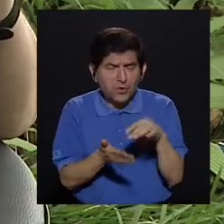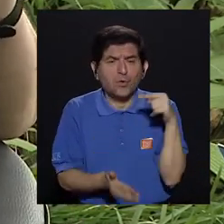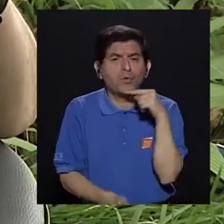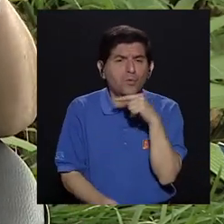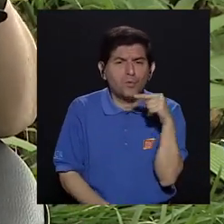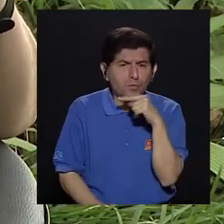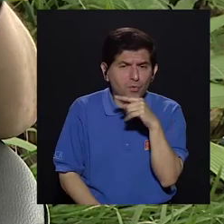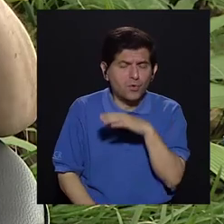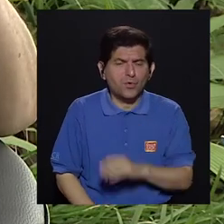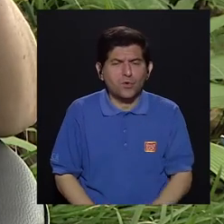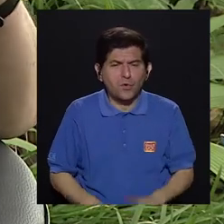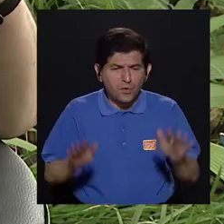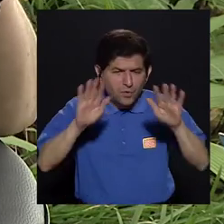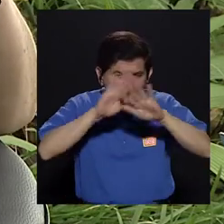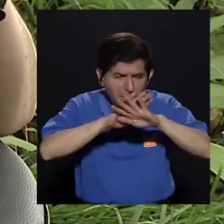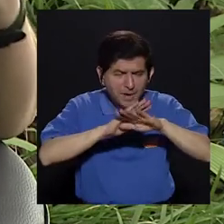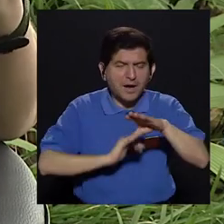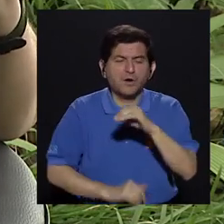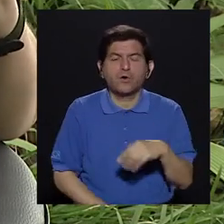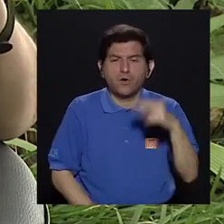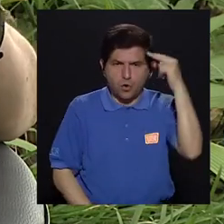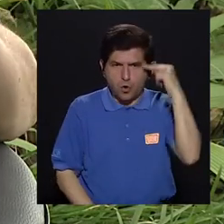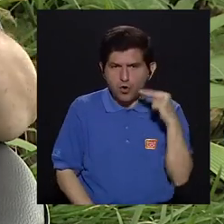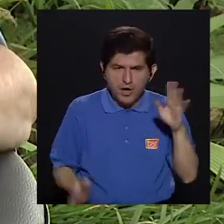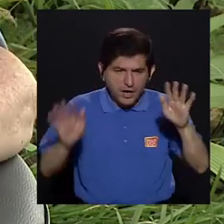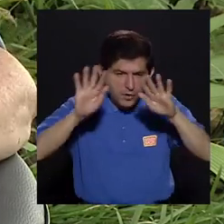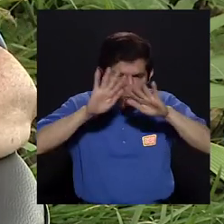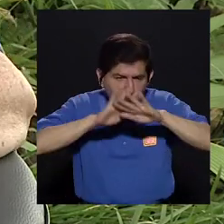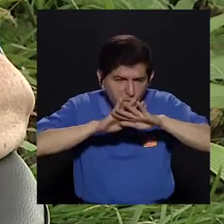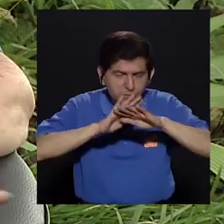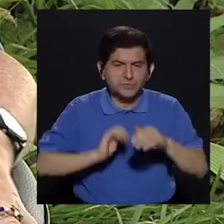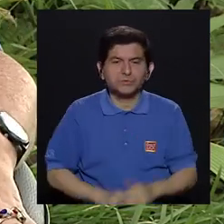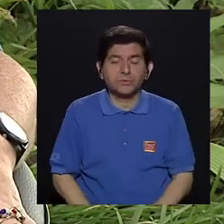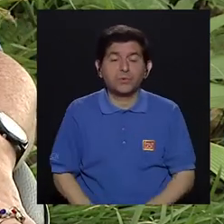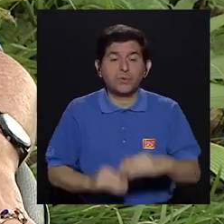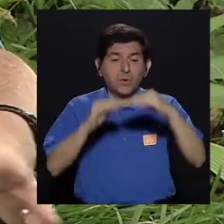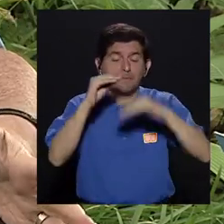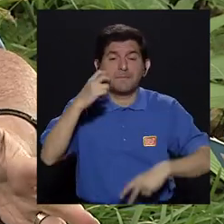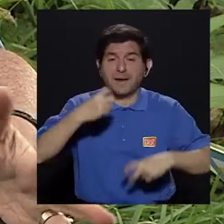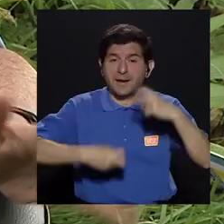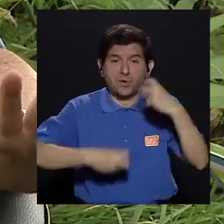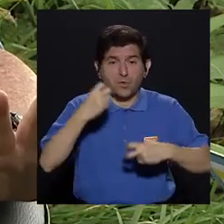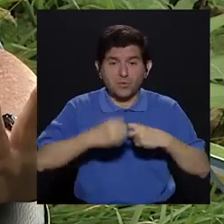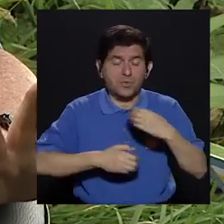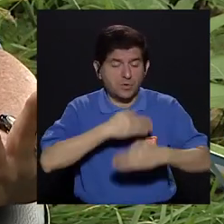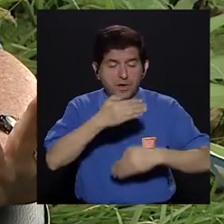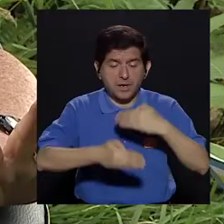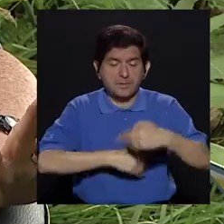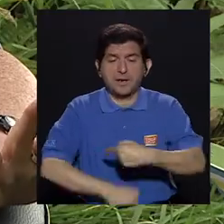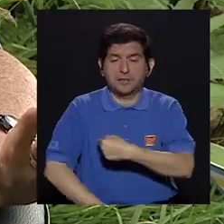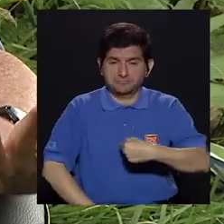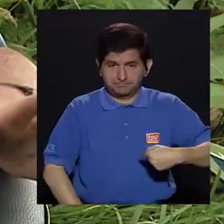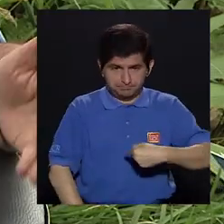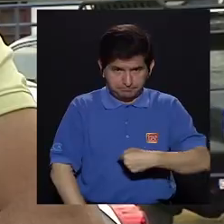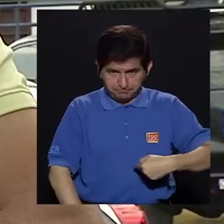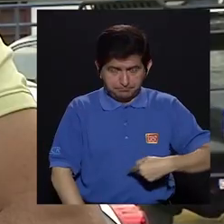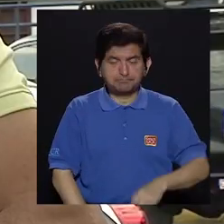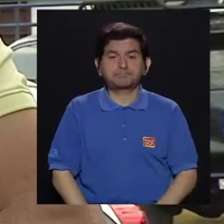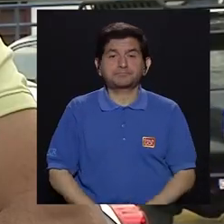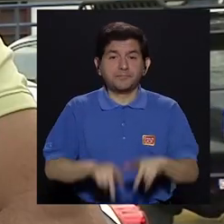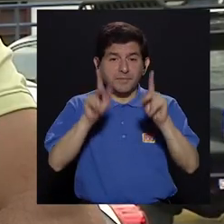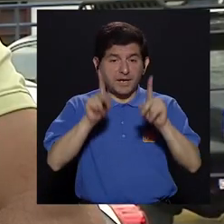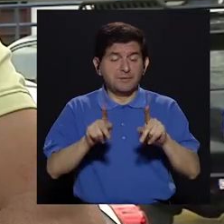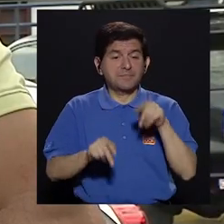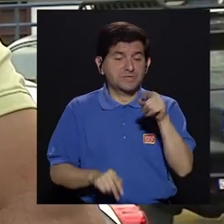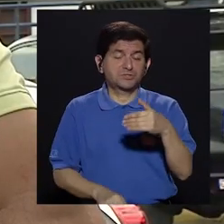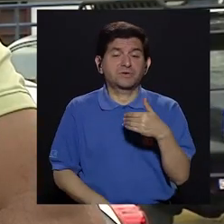digamos, rojo, opaco, o negro, opaco, va a tener menor problema de digestibilidad en la gente